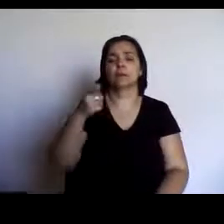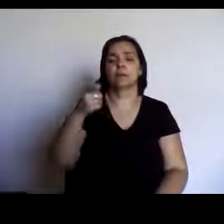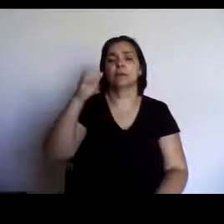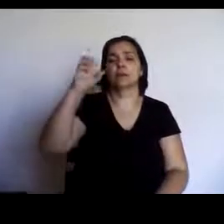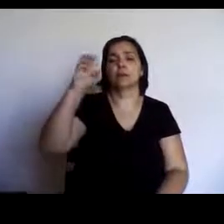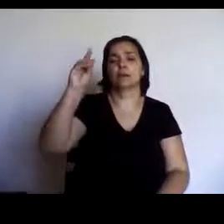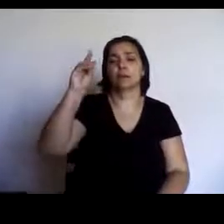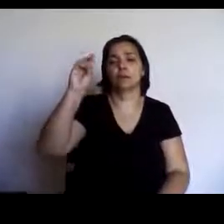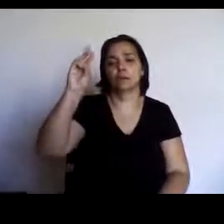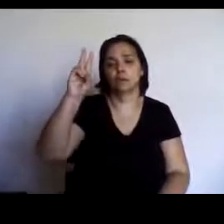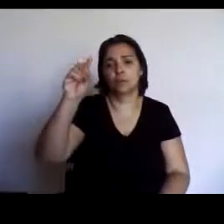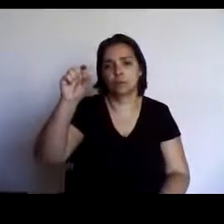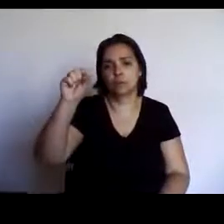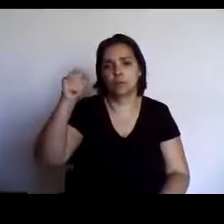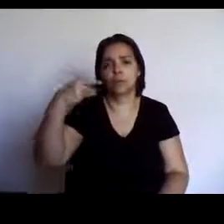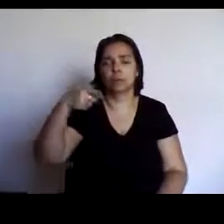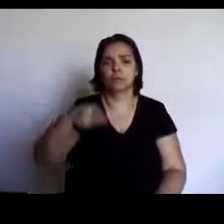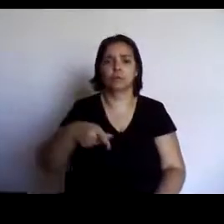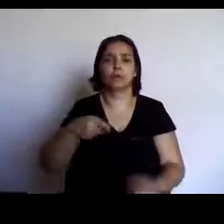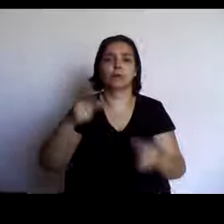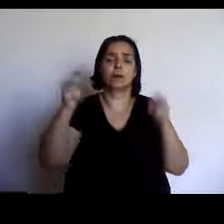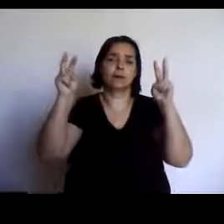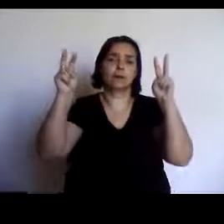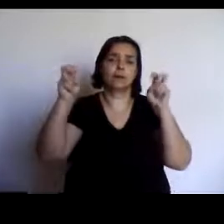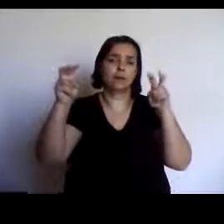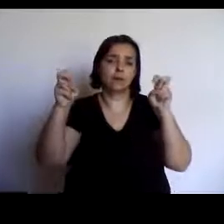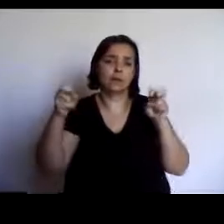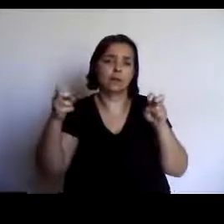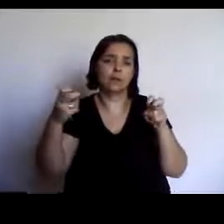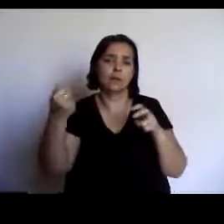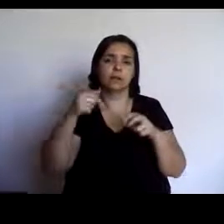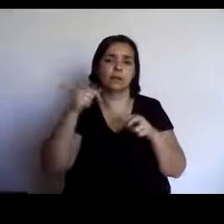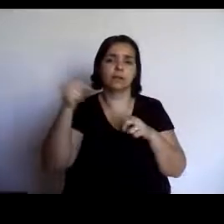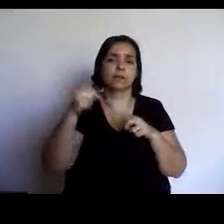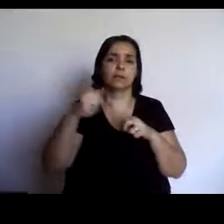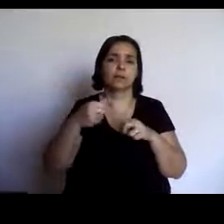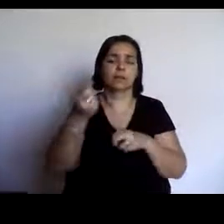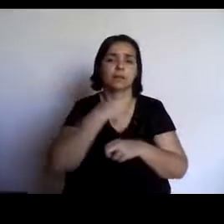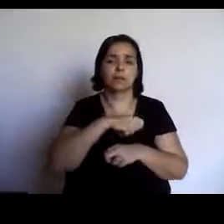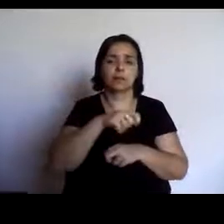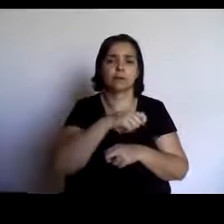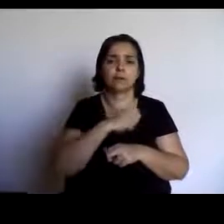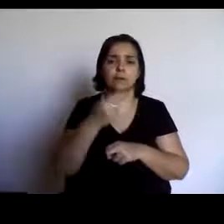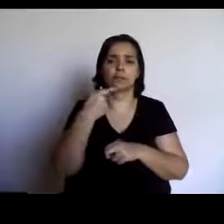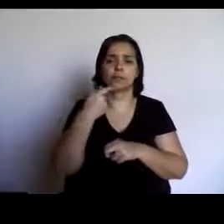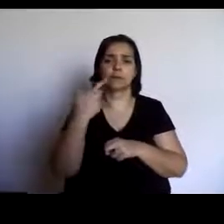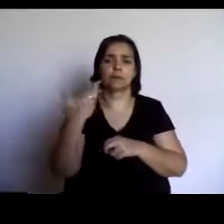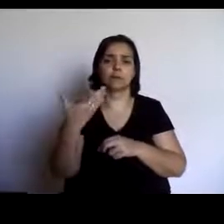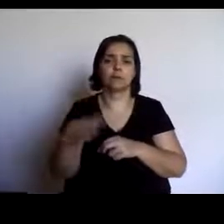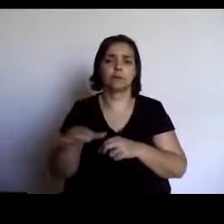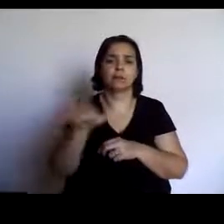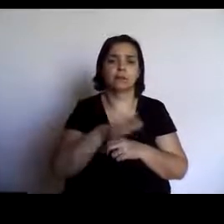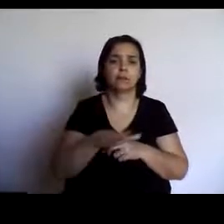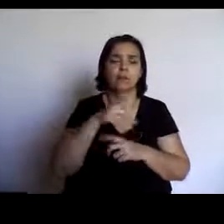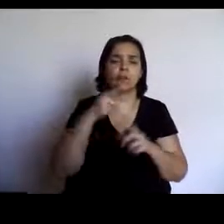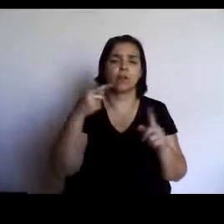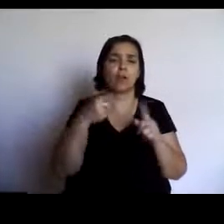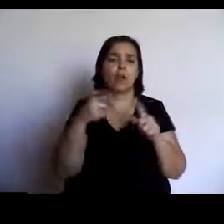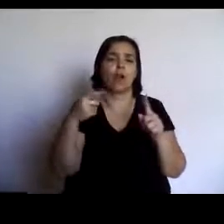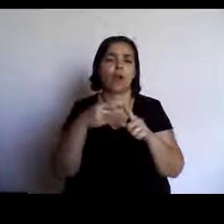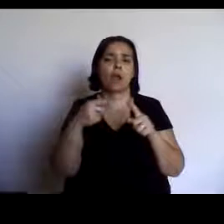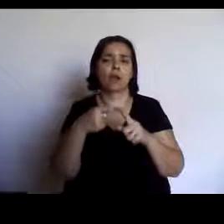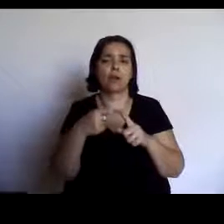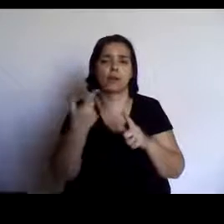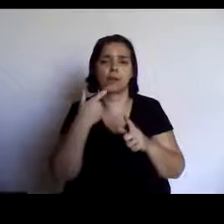objetivos temáticos que contempla el Programa Operativo Plurirregional de España, que son, pues, básicamente en el objetivo temático 2, mejorar el uso y